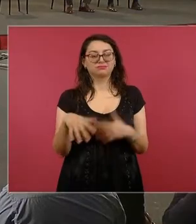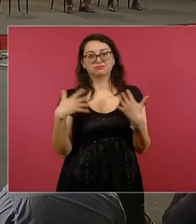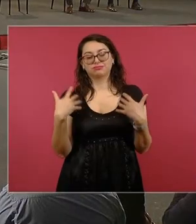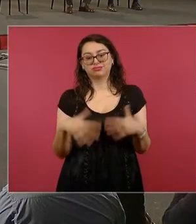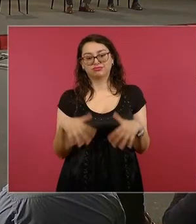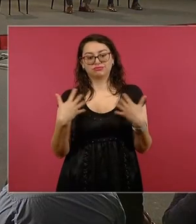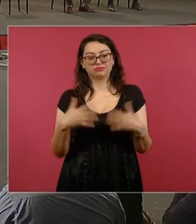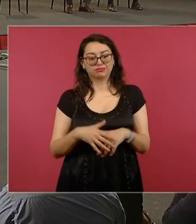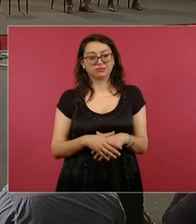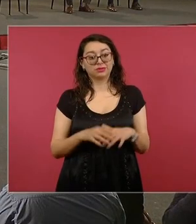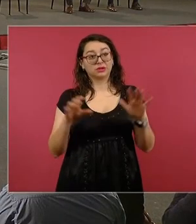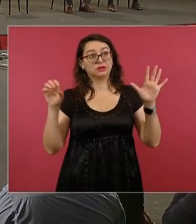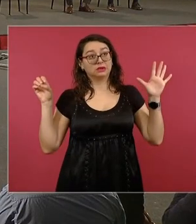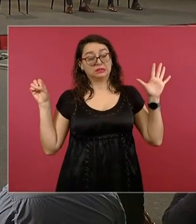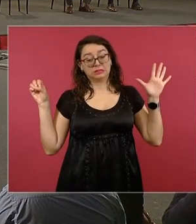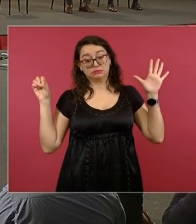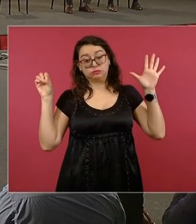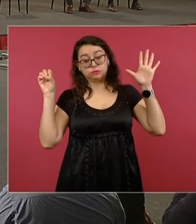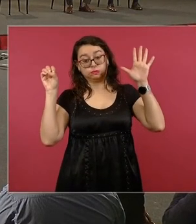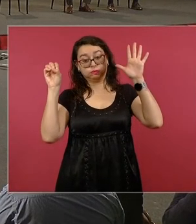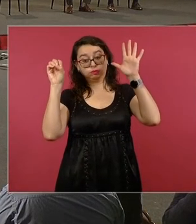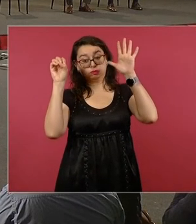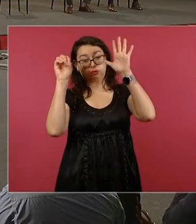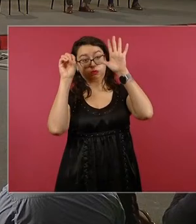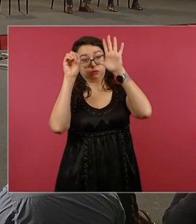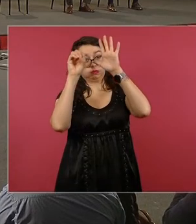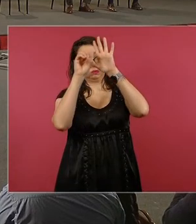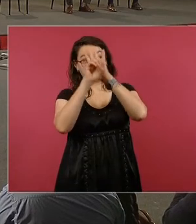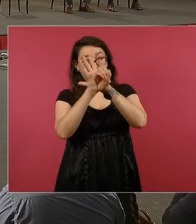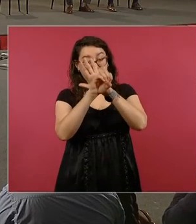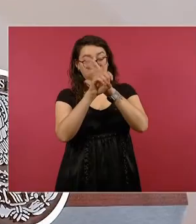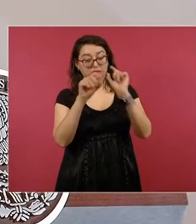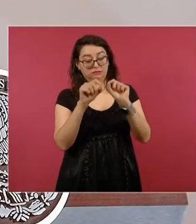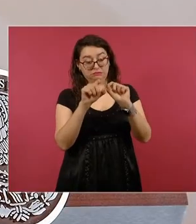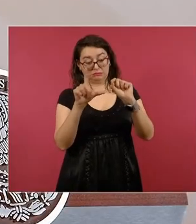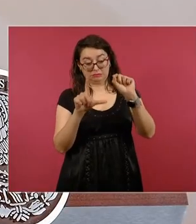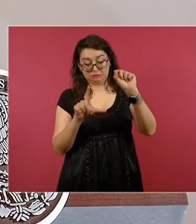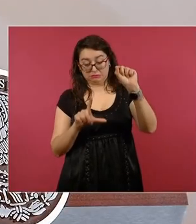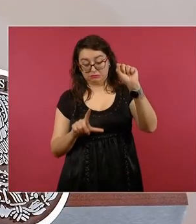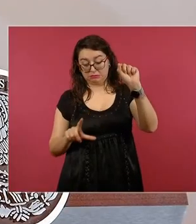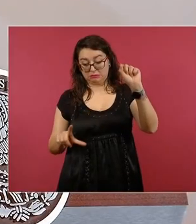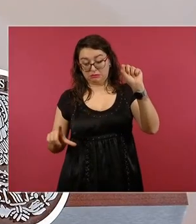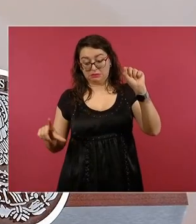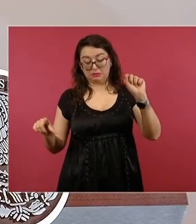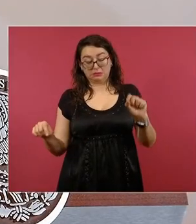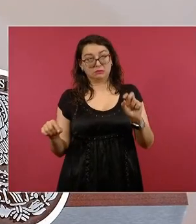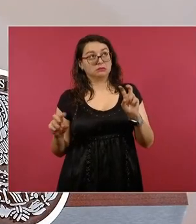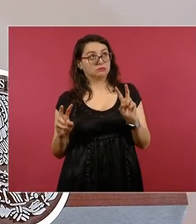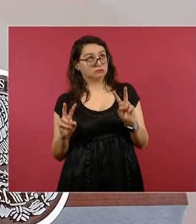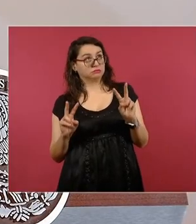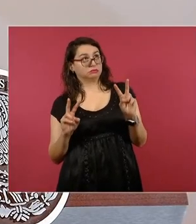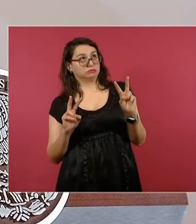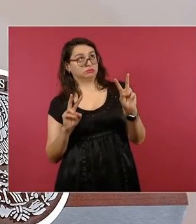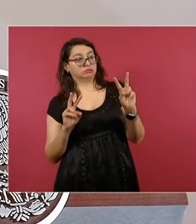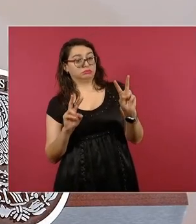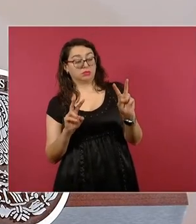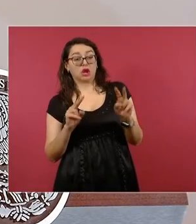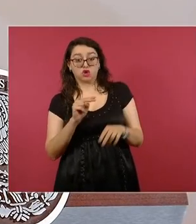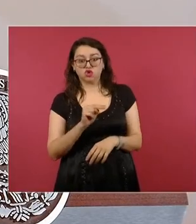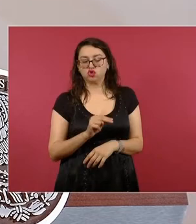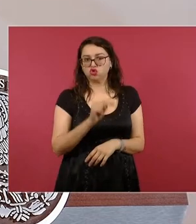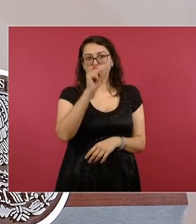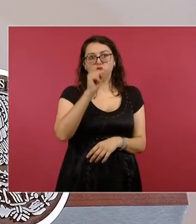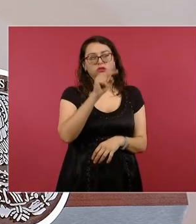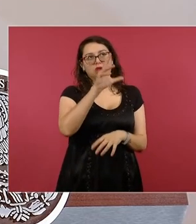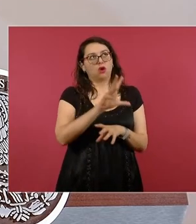solar total, en parte de la zona norte del país y parcial en otras partes de la República, nos ofrece la oportunidad de ampliar el